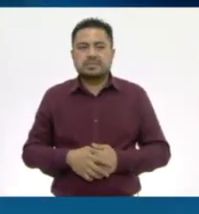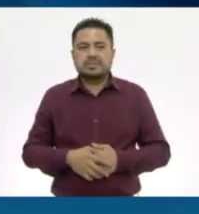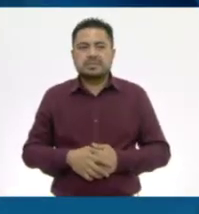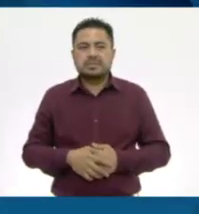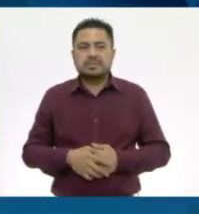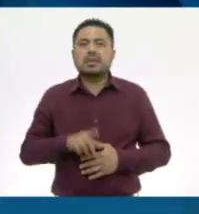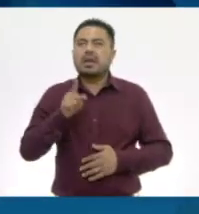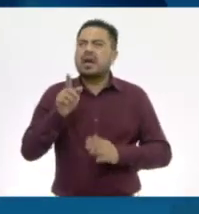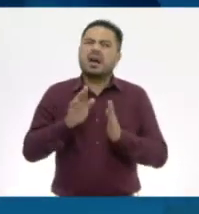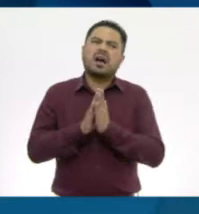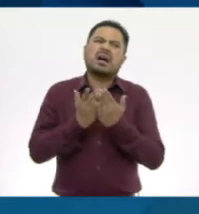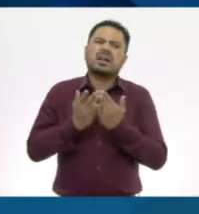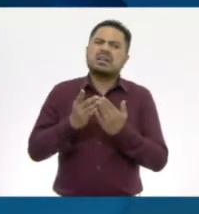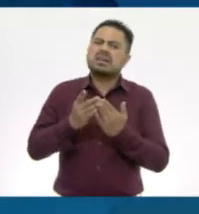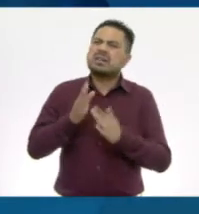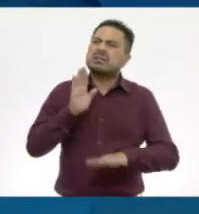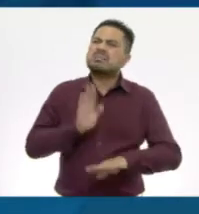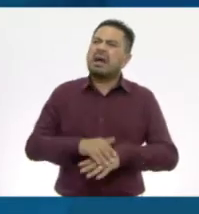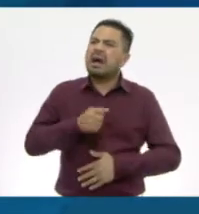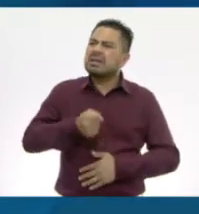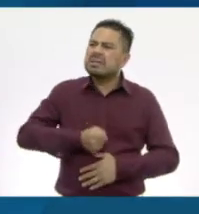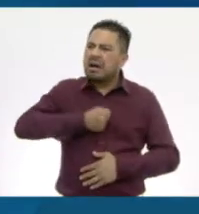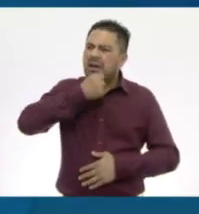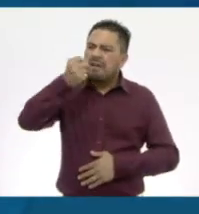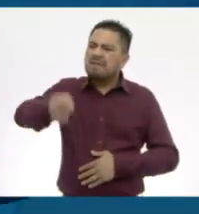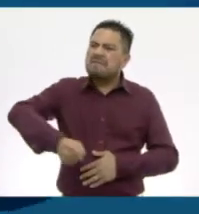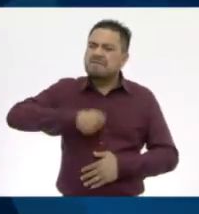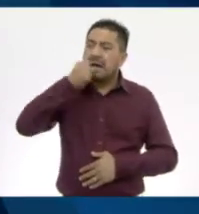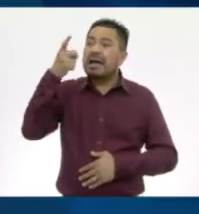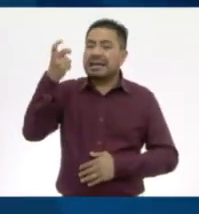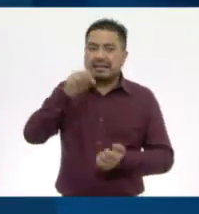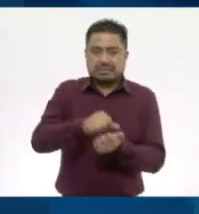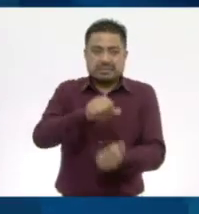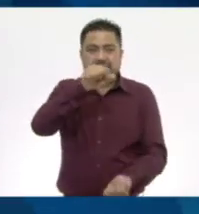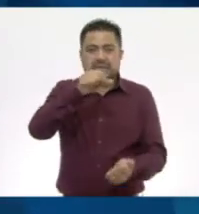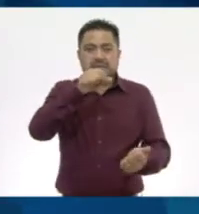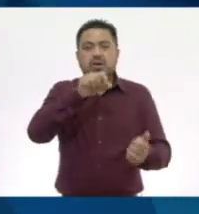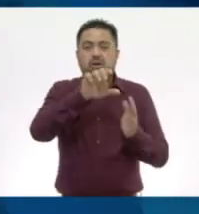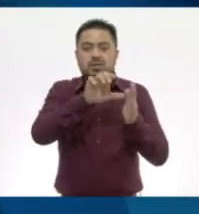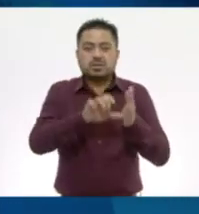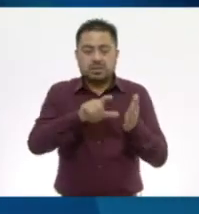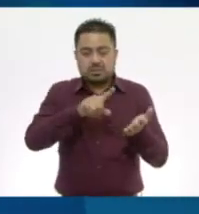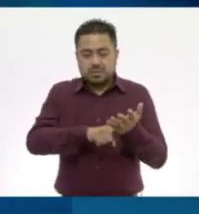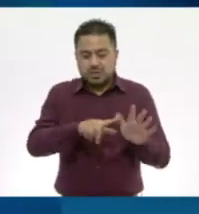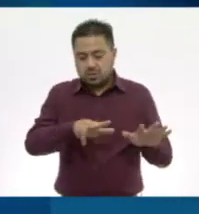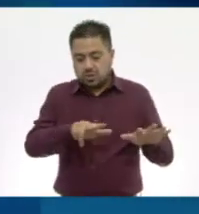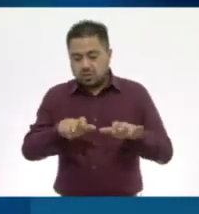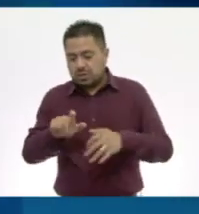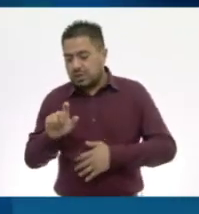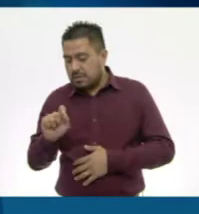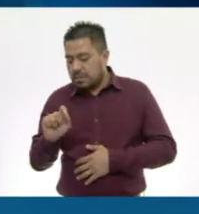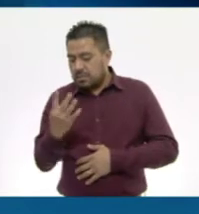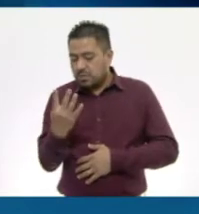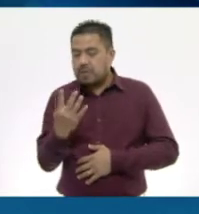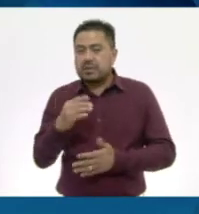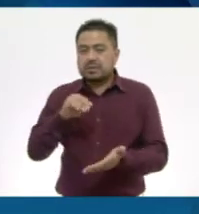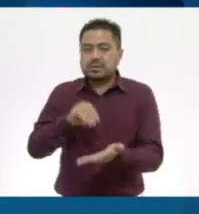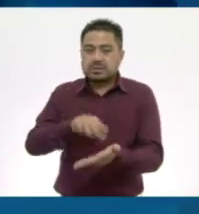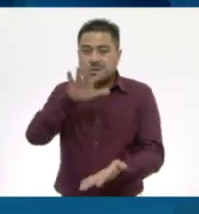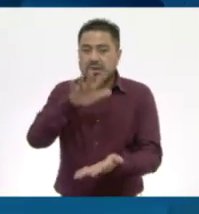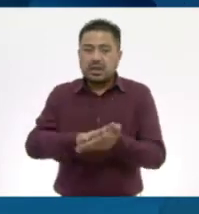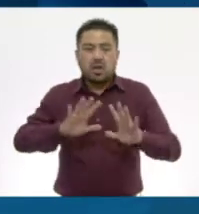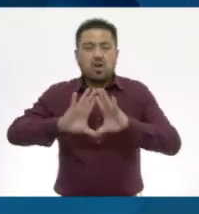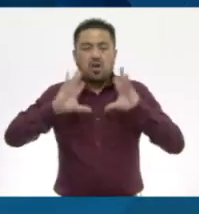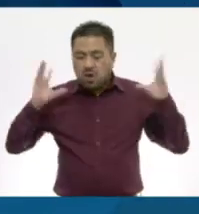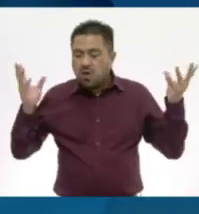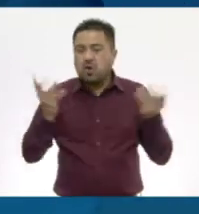Es un libro... ¡Qué libro tan viejo! Esa es la Constitución de 1824. Fue donde se estableció todo